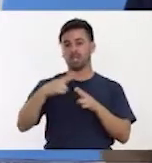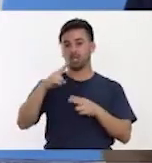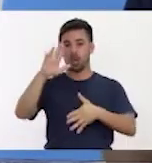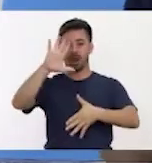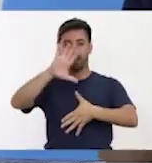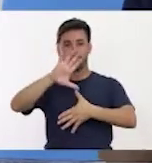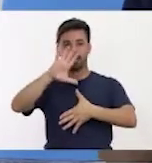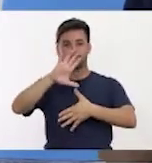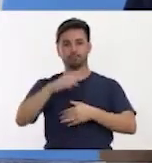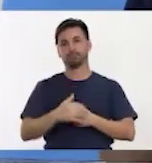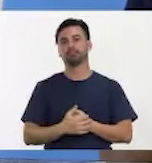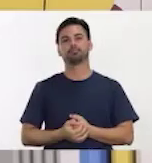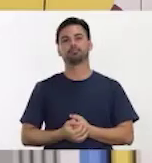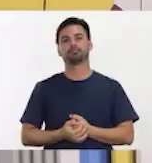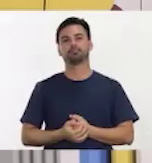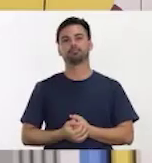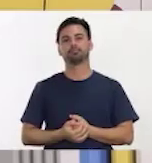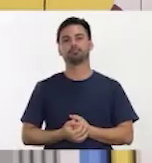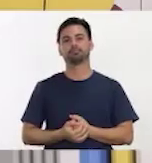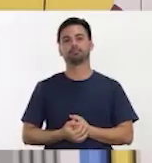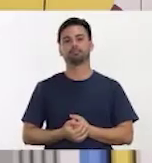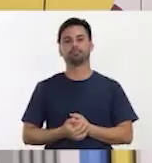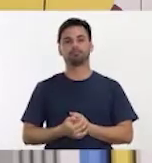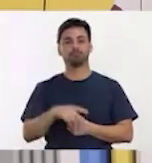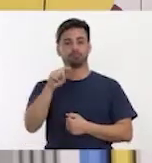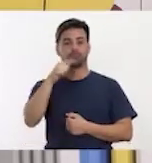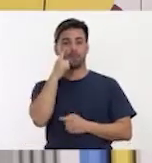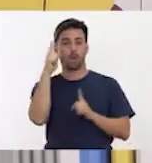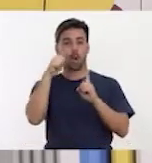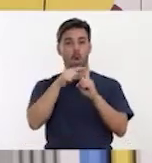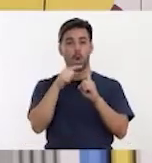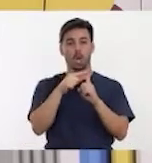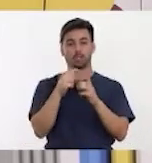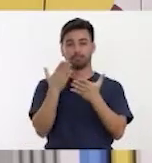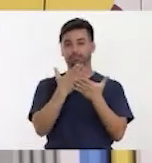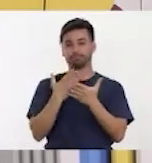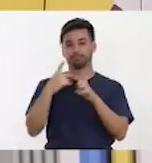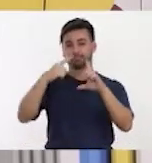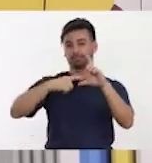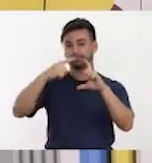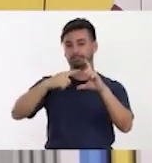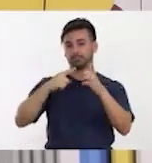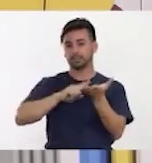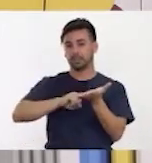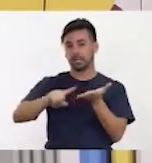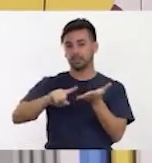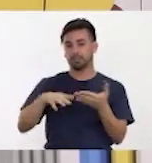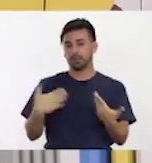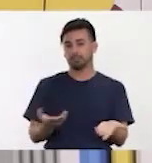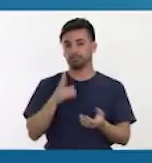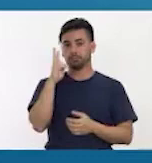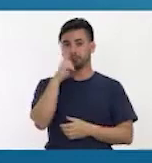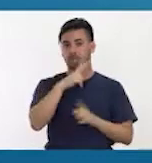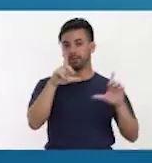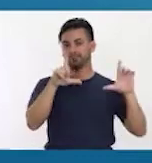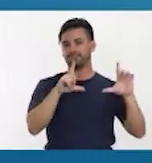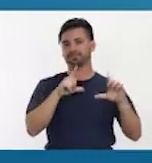Facultad Historia de América. Para este semestre, el objetivo a trabajar durante la semana será, como les muestro en